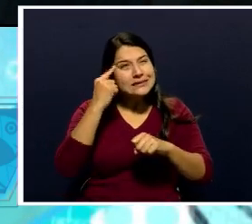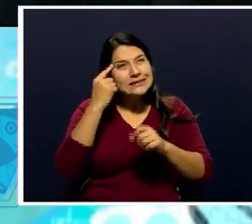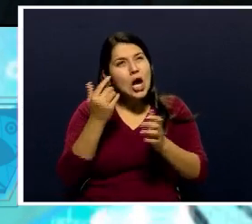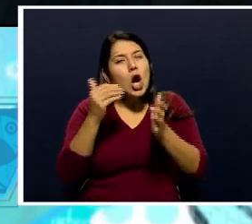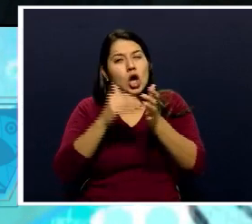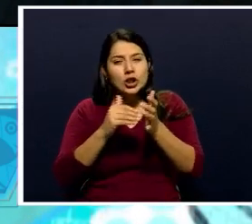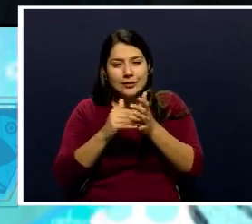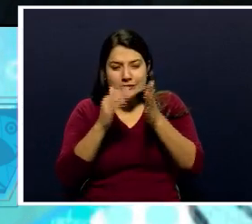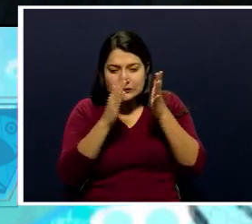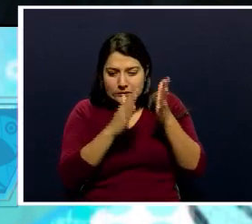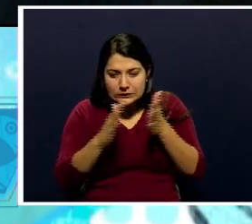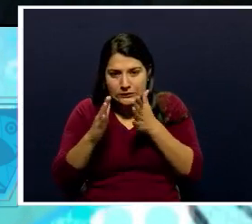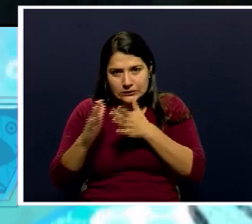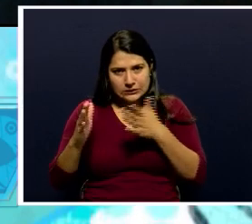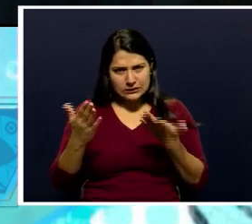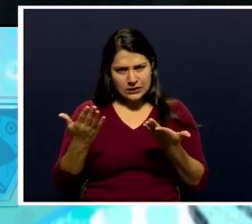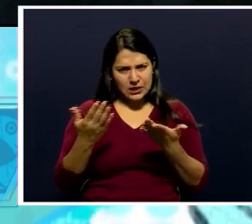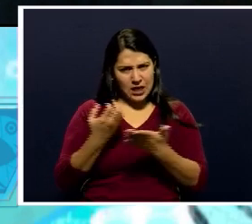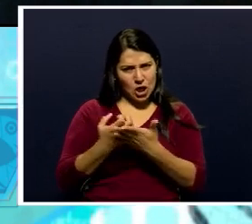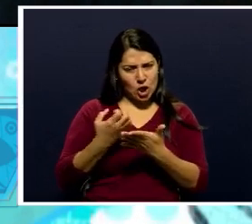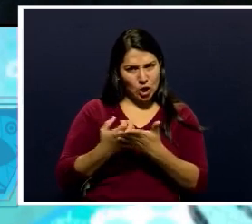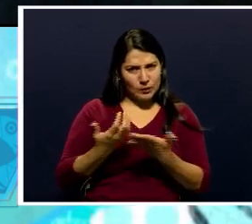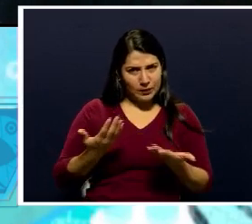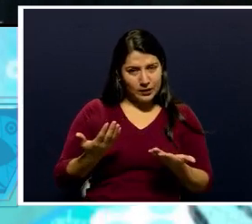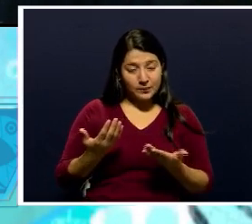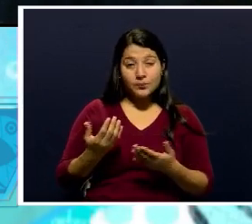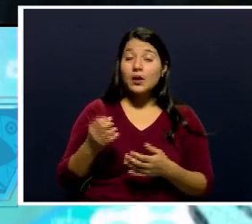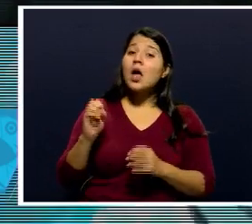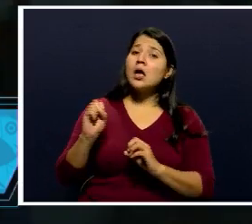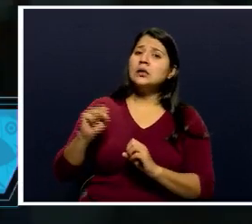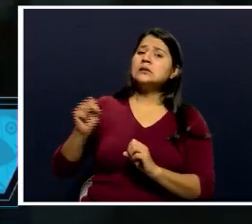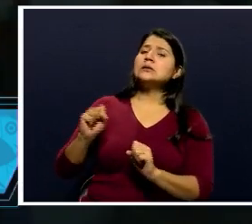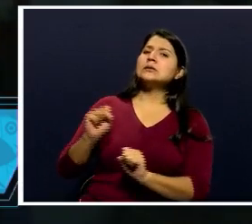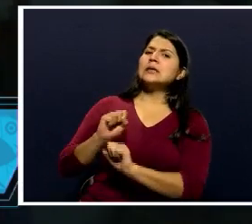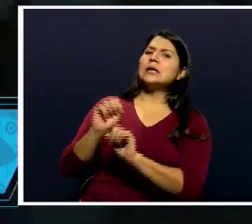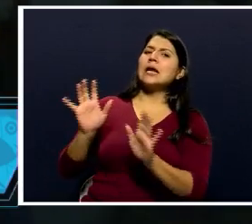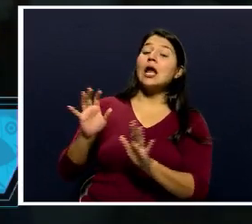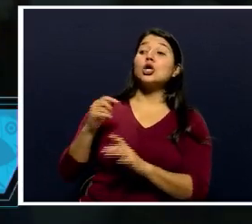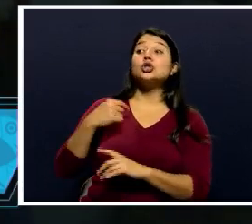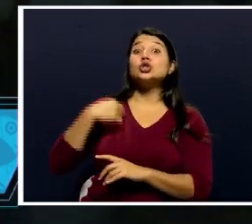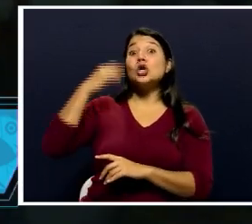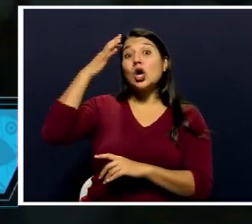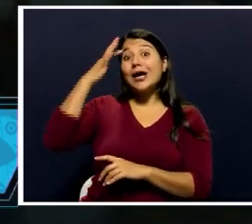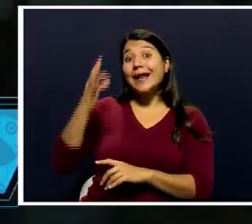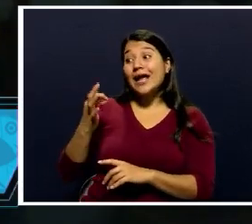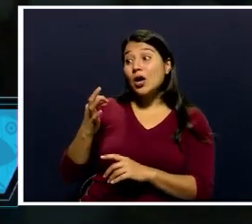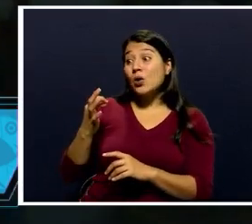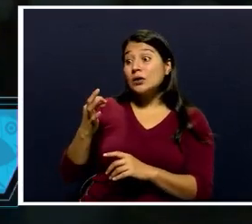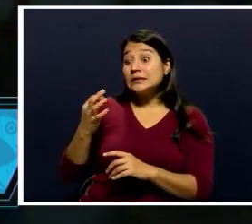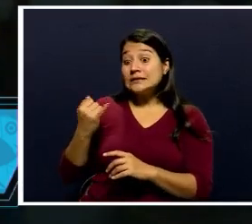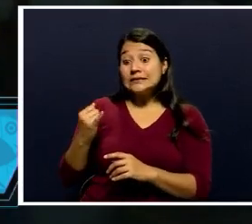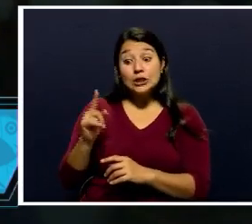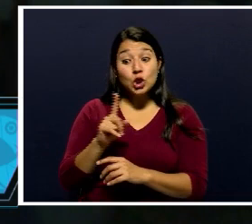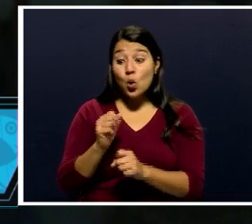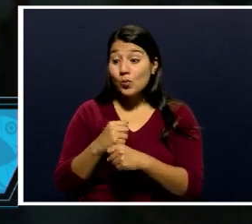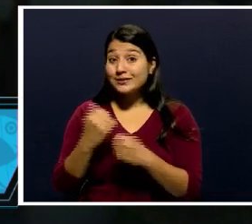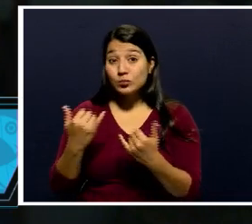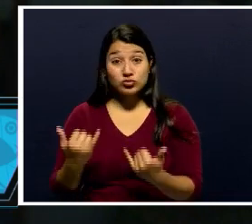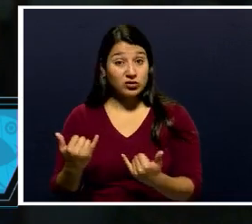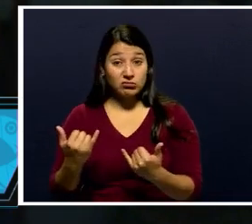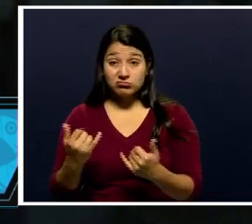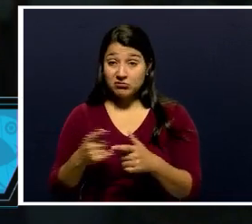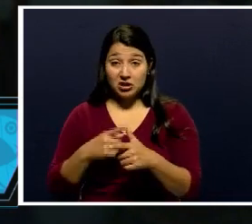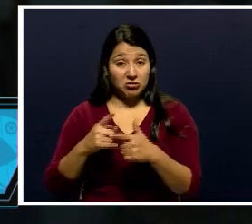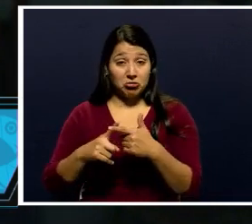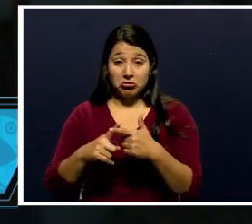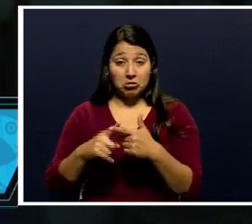eso, cómo nos organizamos económicamente. Por supuesto, es que yo creo que si no es este el momento, ya no vamos a tener ningún momento